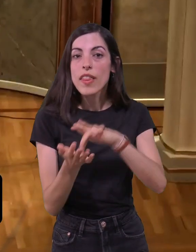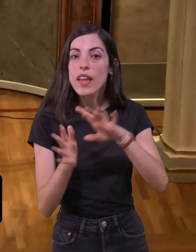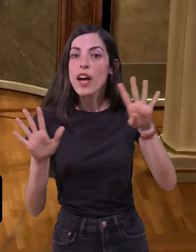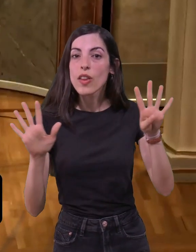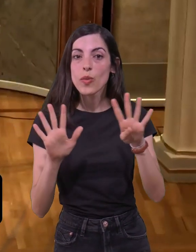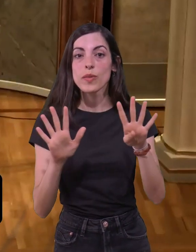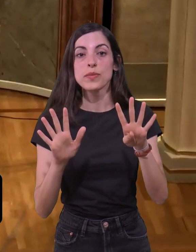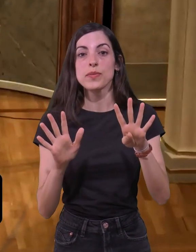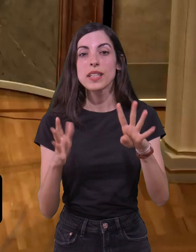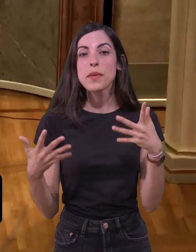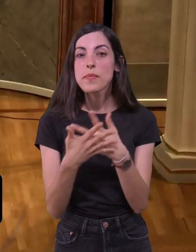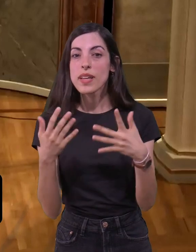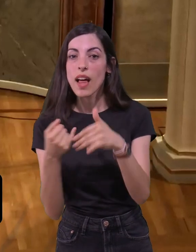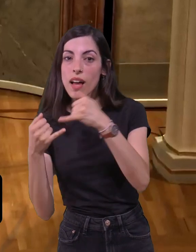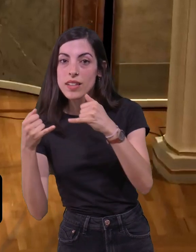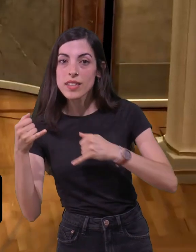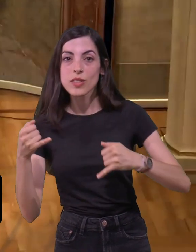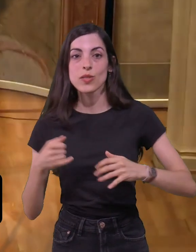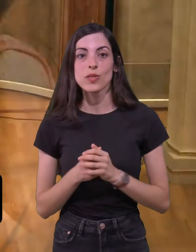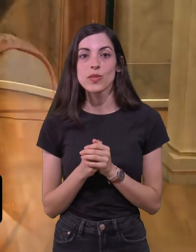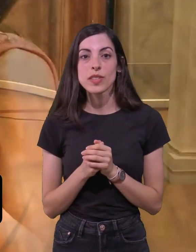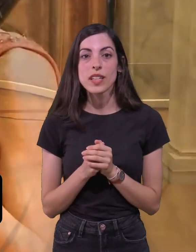la electrónica el Funk o el jazz